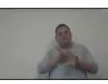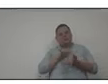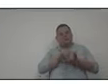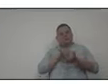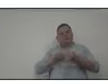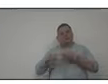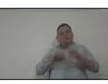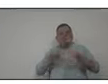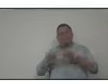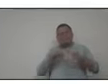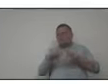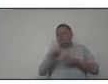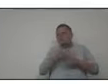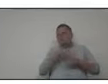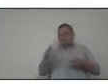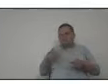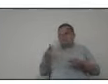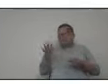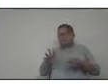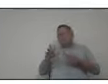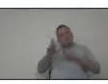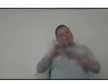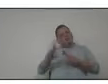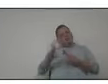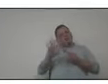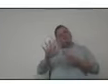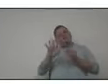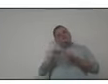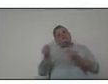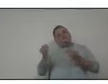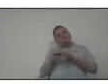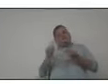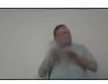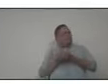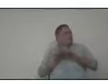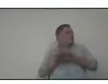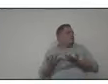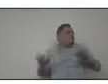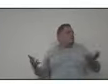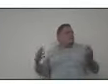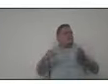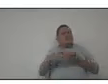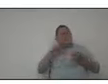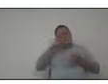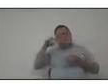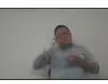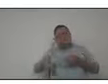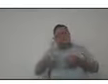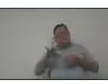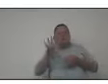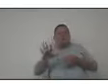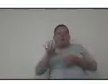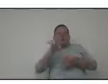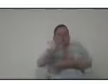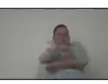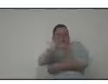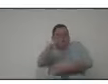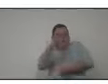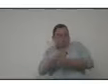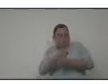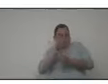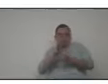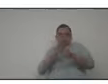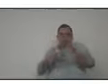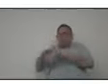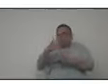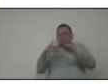sector salud, reconocimientos a nuestros funcionarios, en fin, un trabajo en el talento humano y en la gestión física del